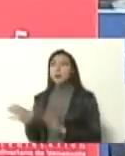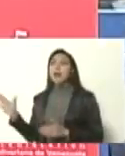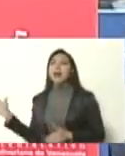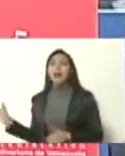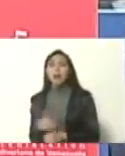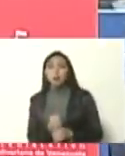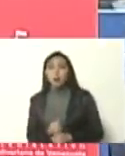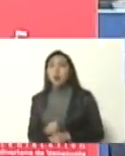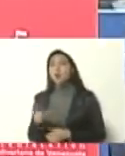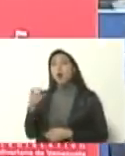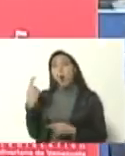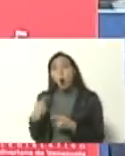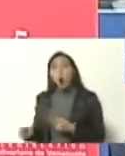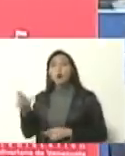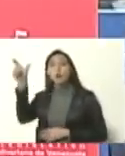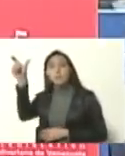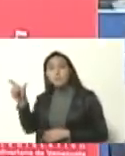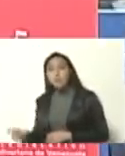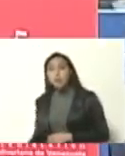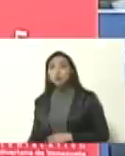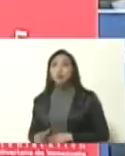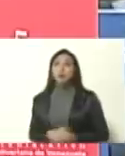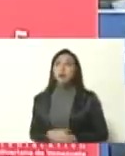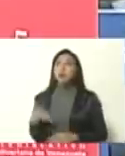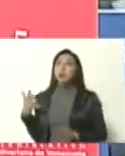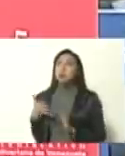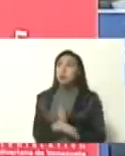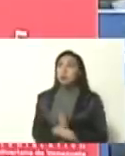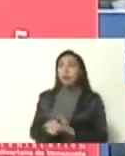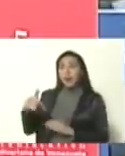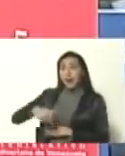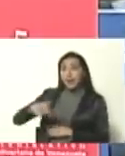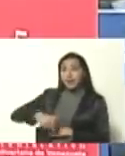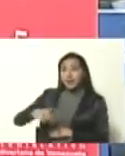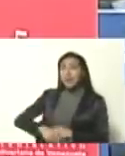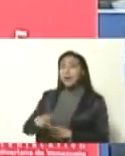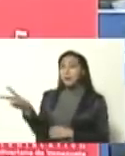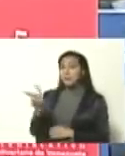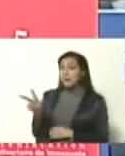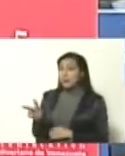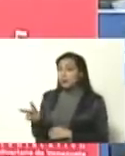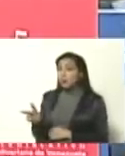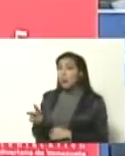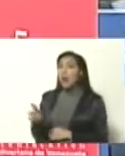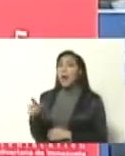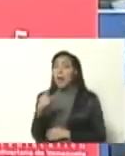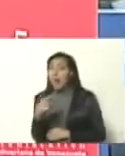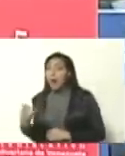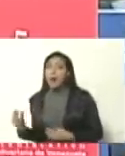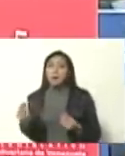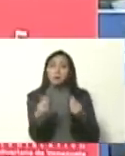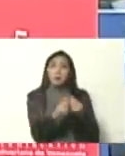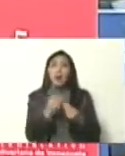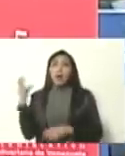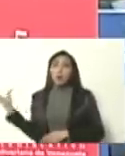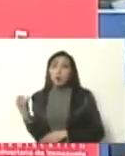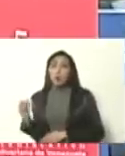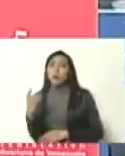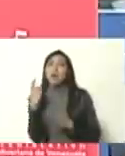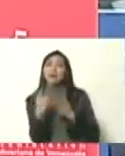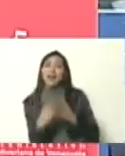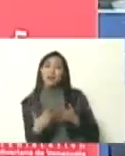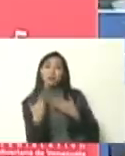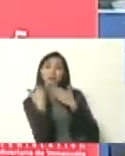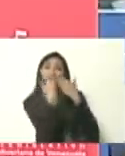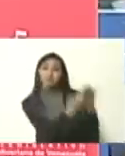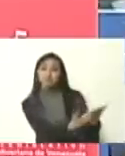un desertor del ejército venezolano que había vendido a Colombia especificaciones y detalles de